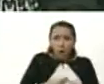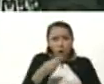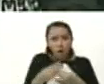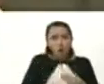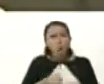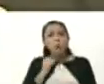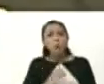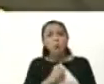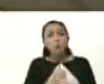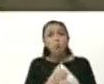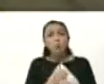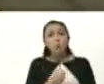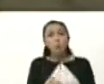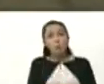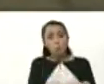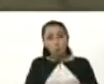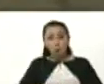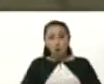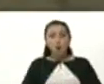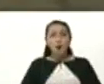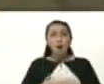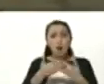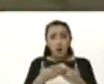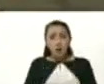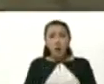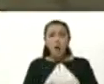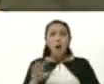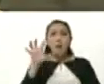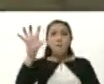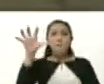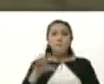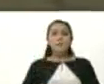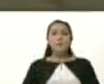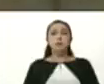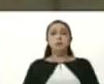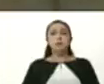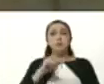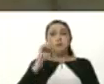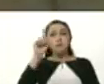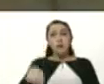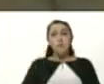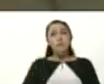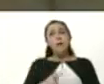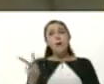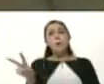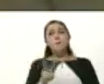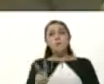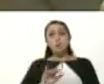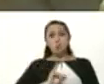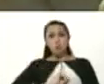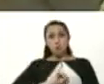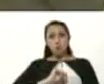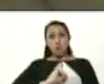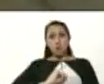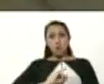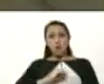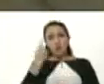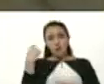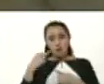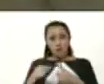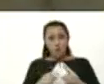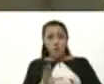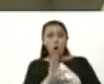labor en favor de nuestro país, en favor de la venezolanidad y la diversidad